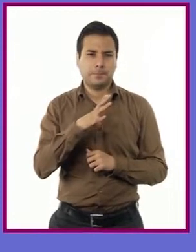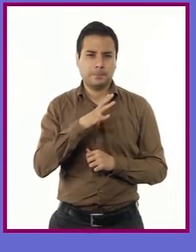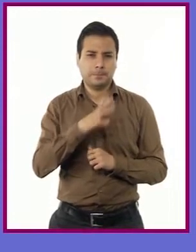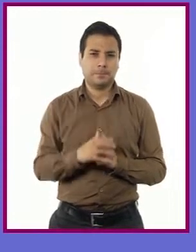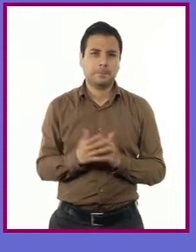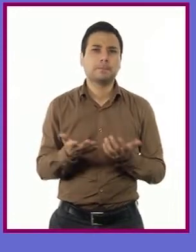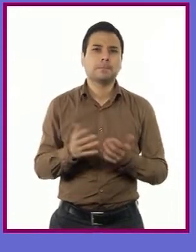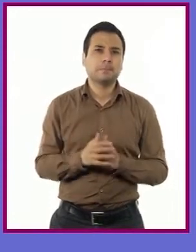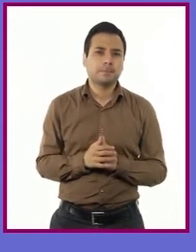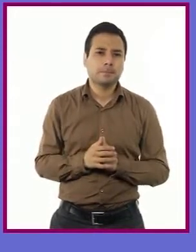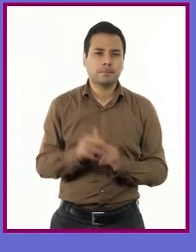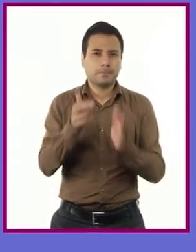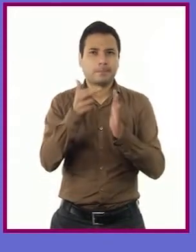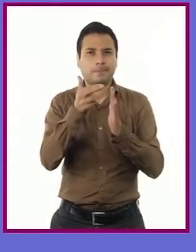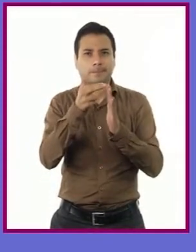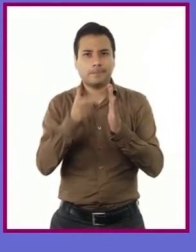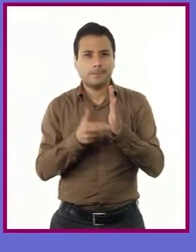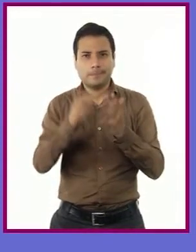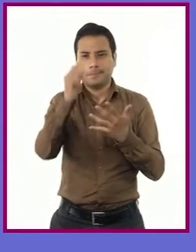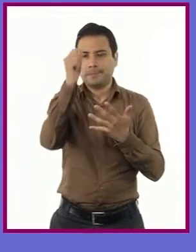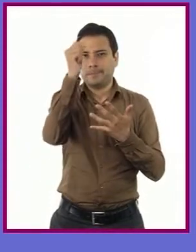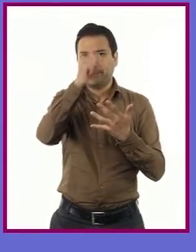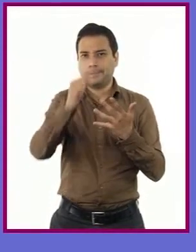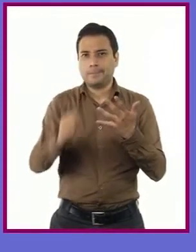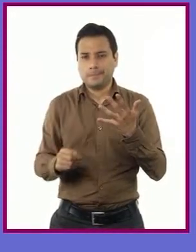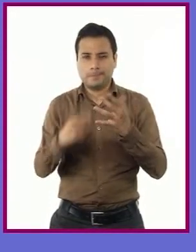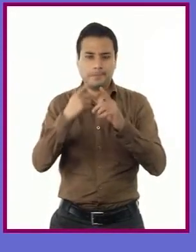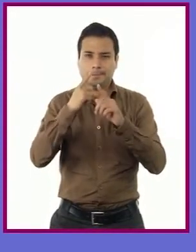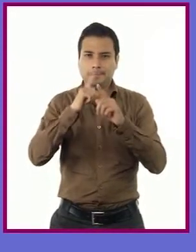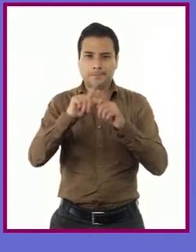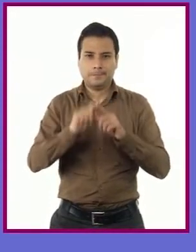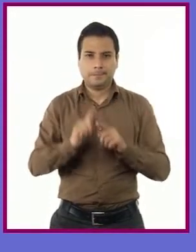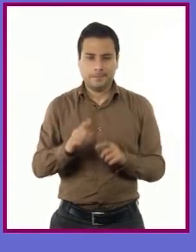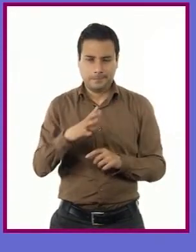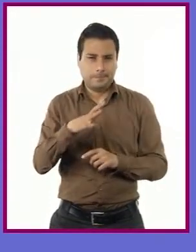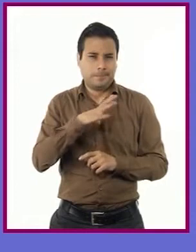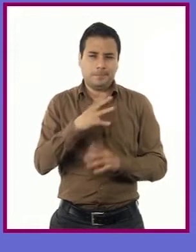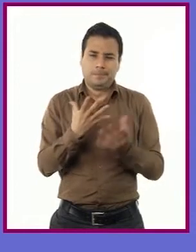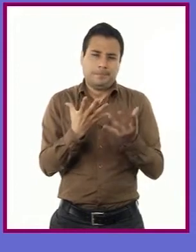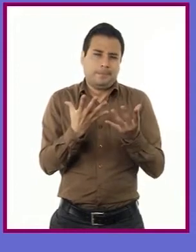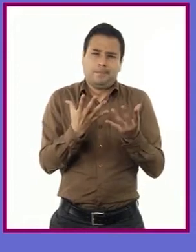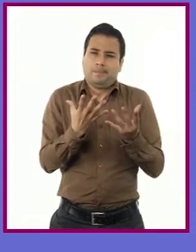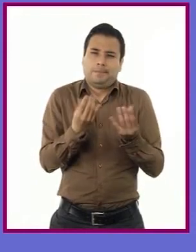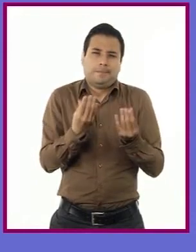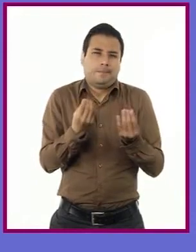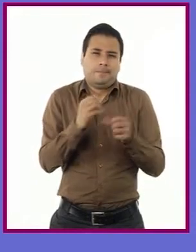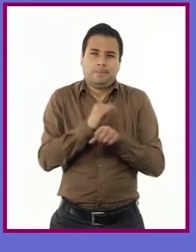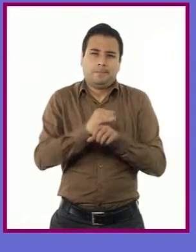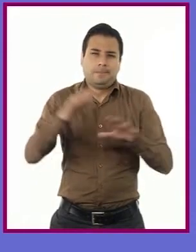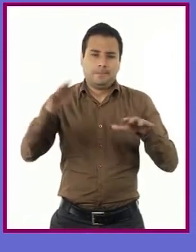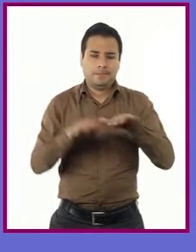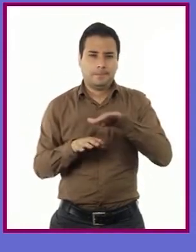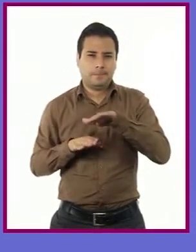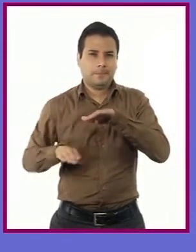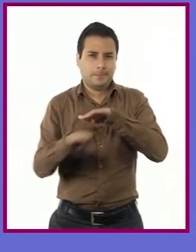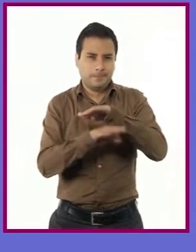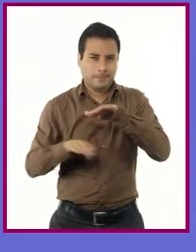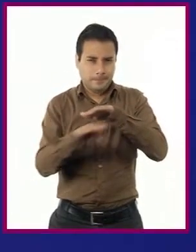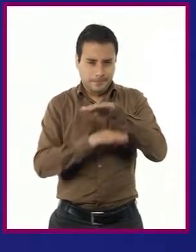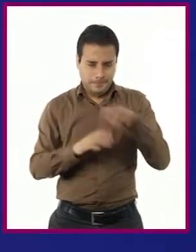o formato de reglamento. Contiene en una página bastante información con lo básico de los elementos